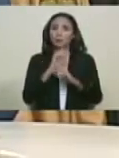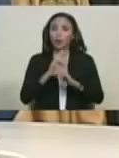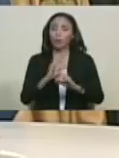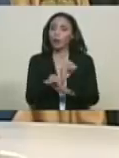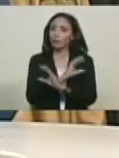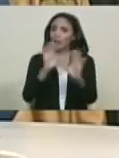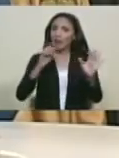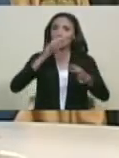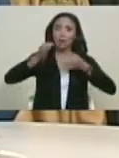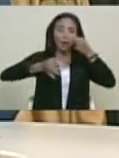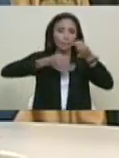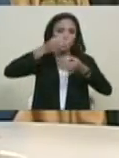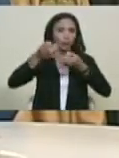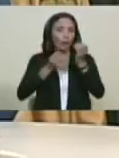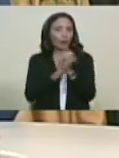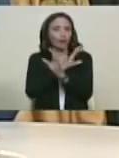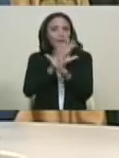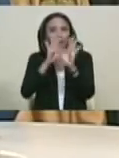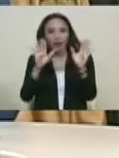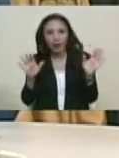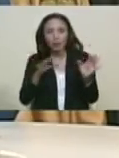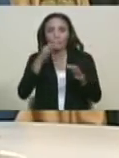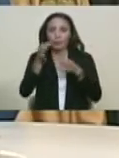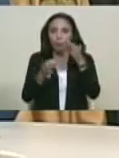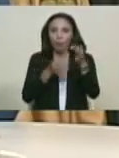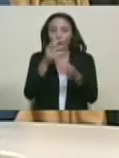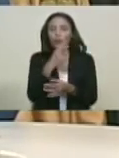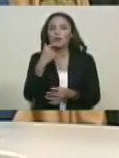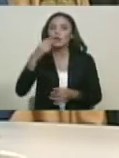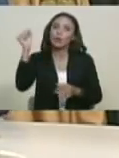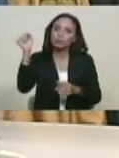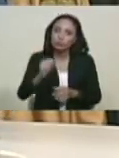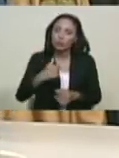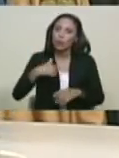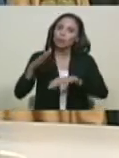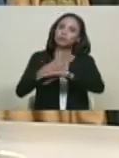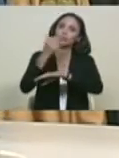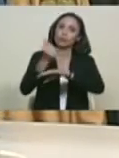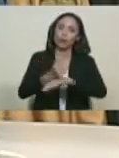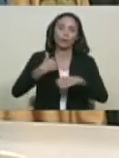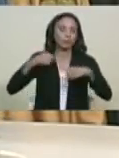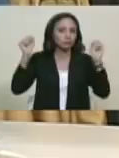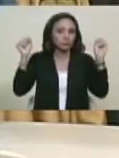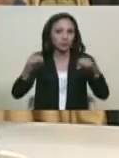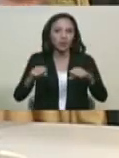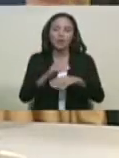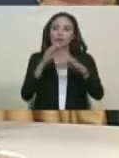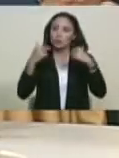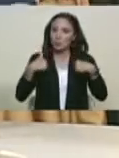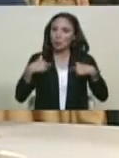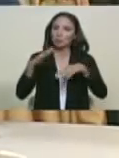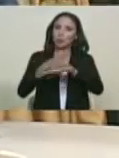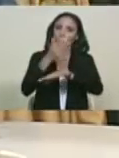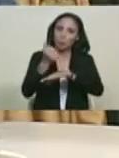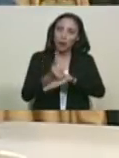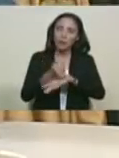no él declaró y confirmó toda la declaratoria